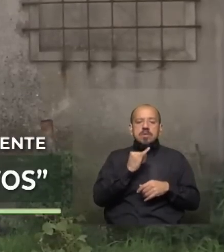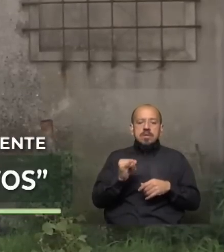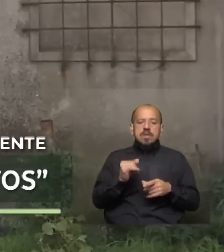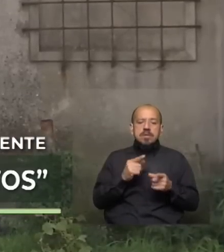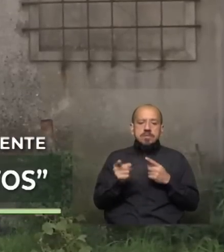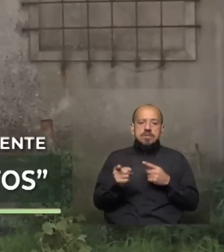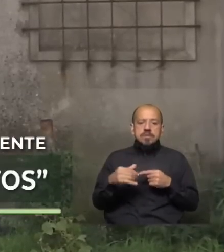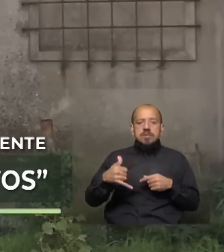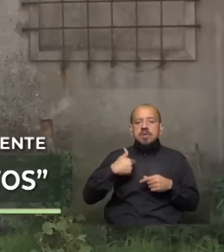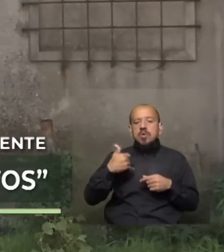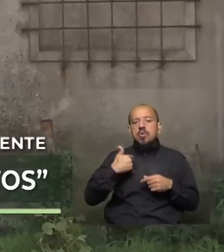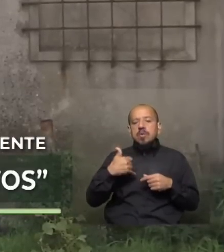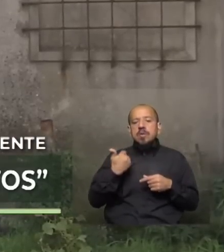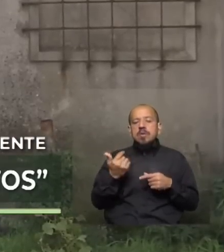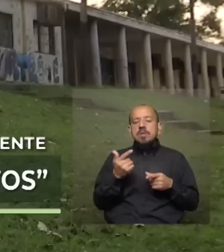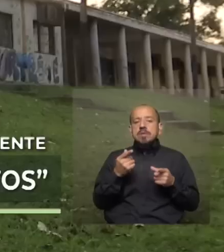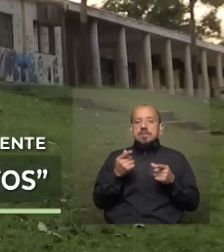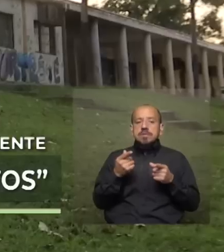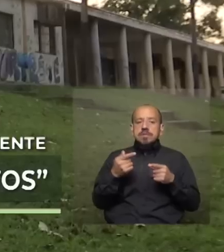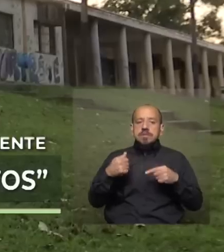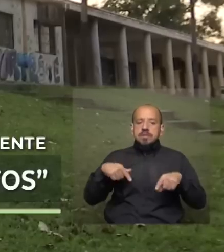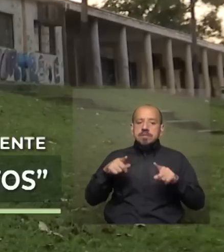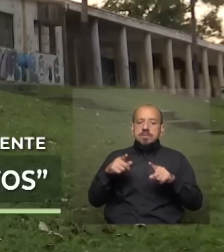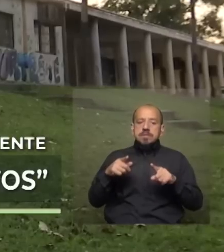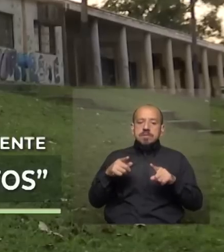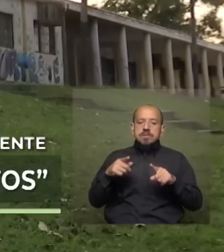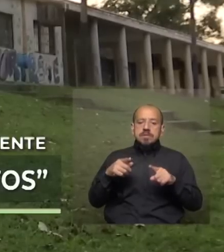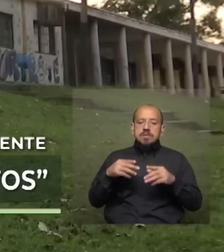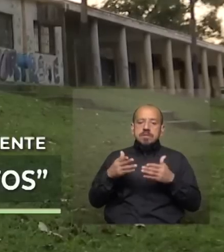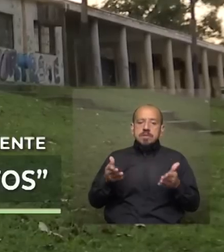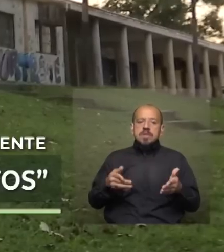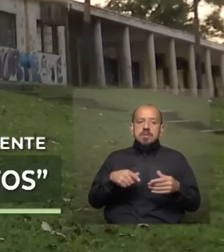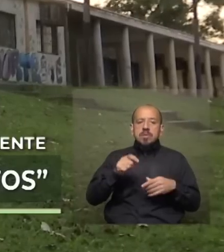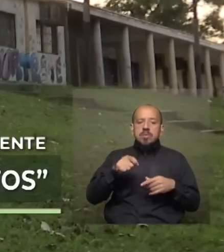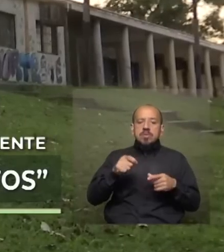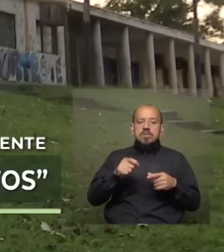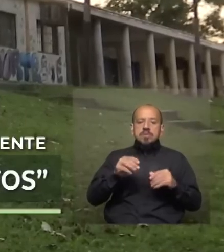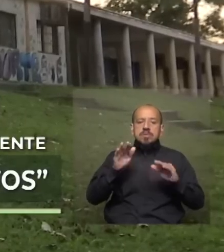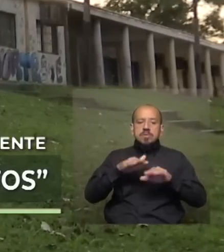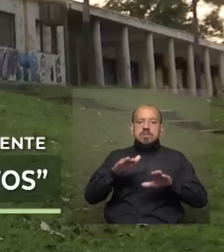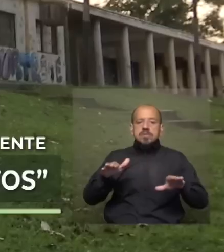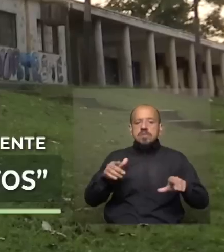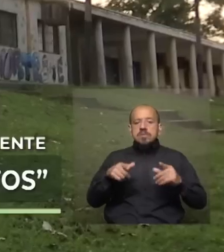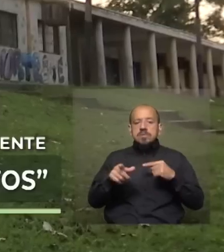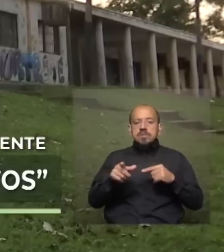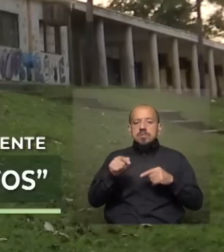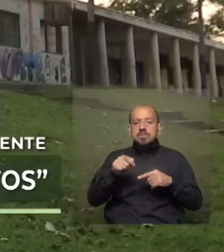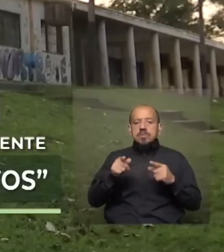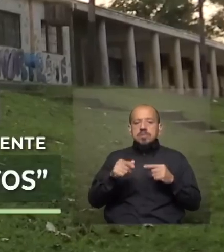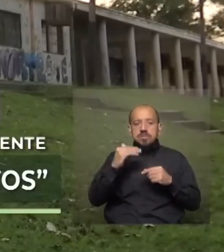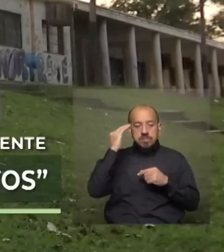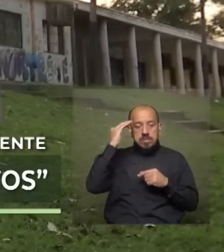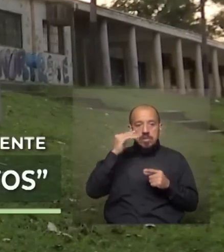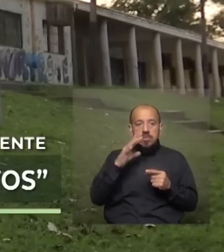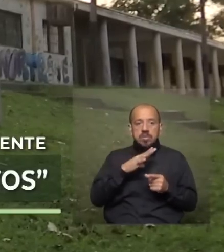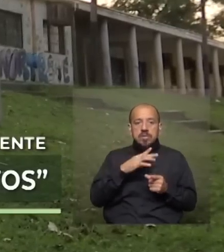jóvenes que fueron enviados por la justicia de menores en algunos casos y por la justicia militar cuando